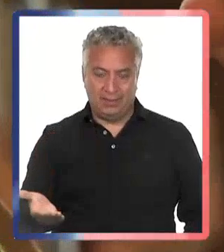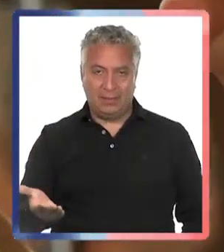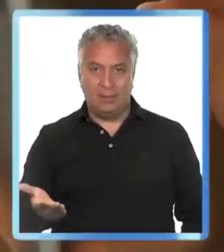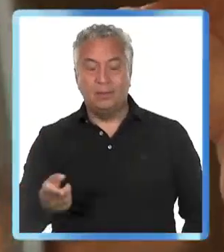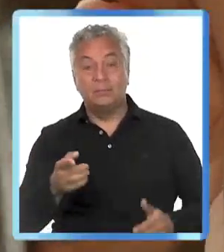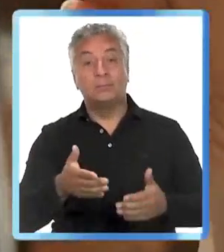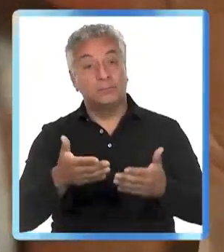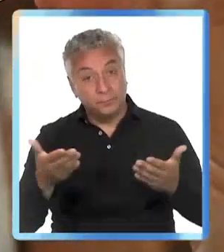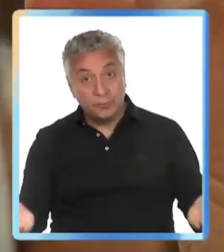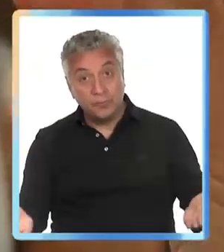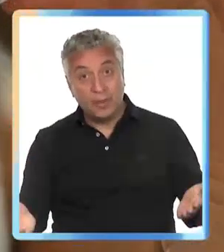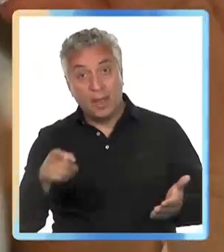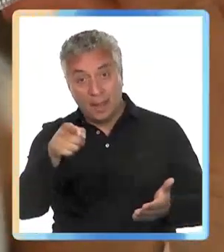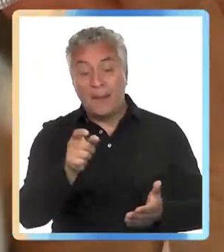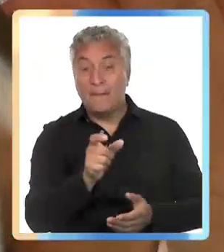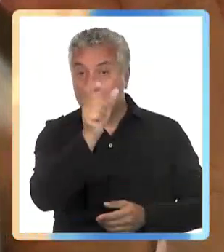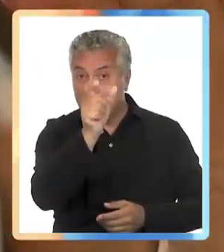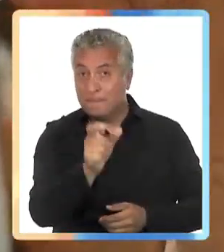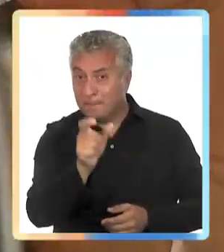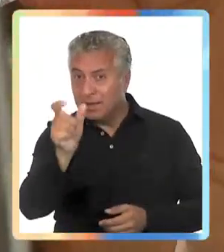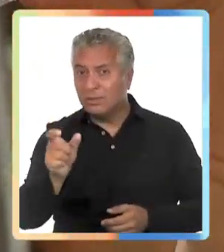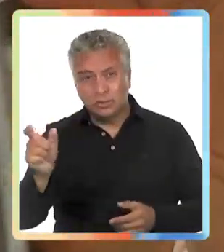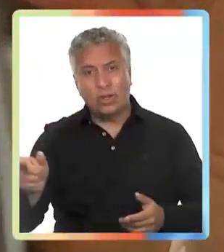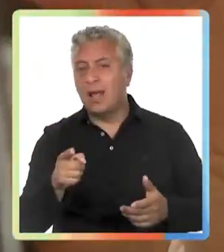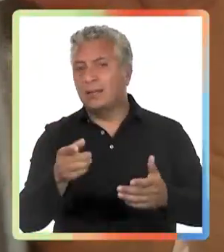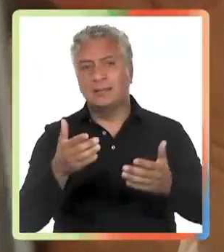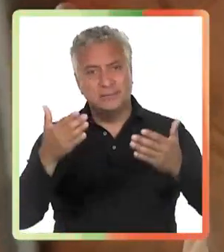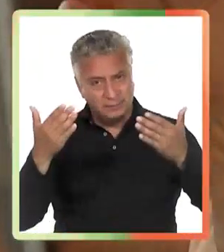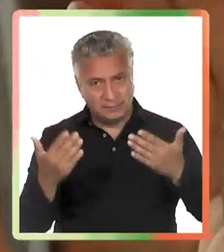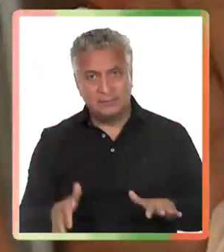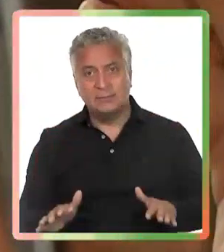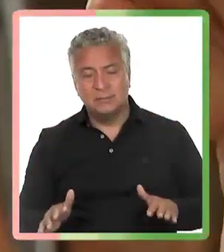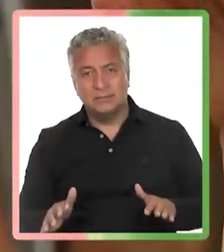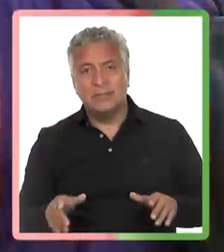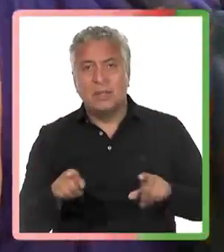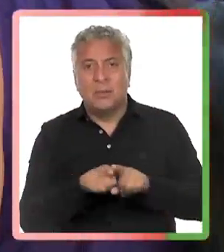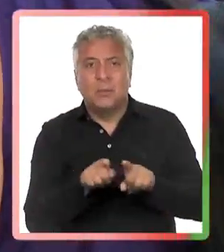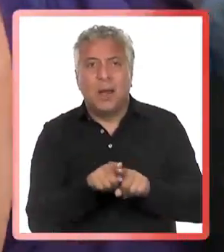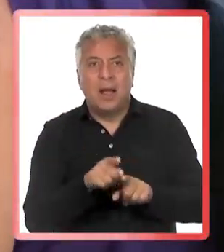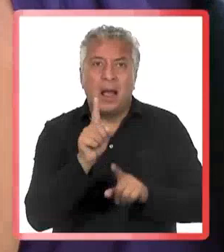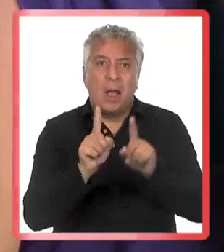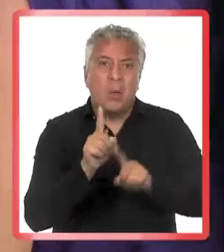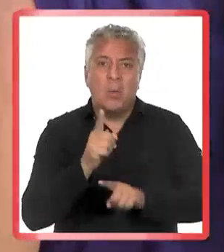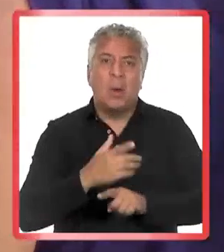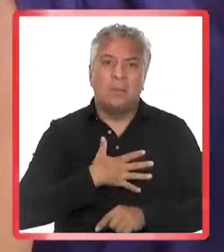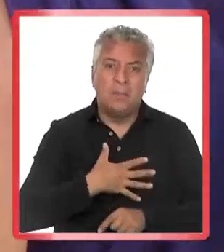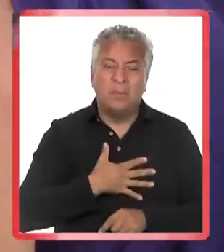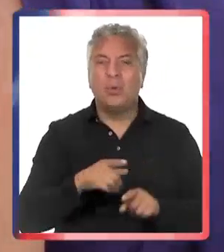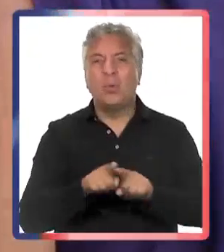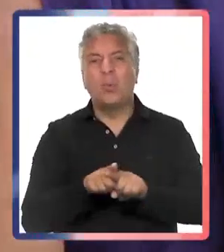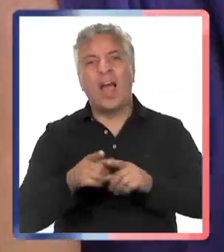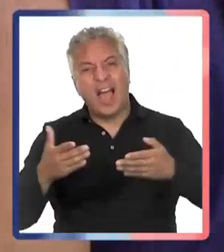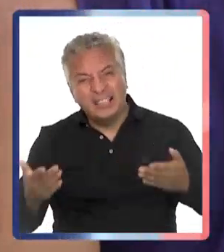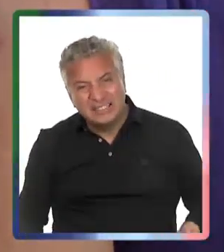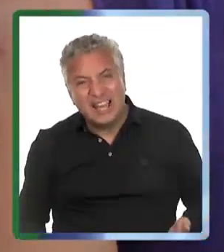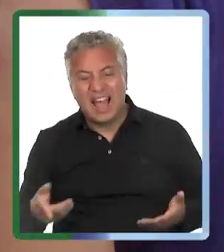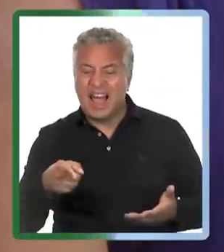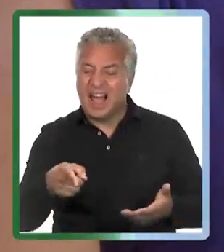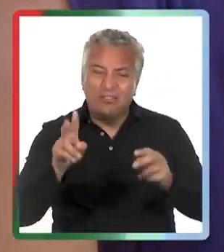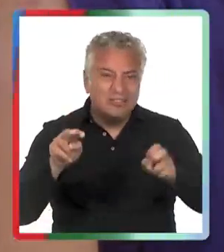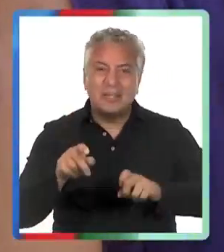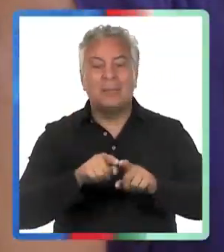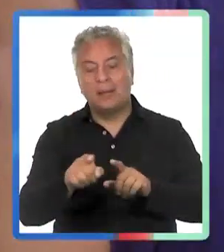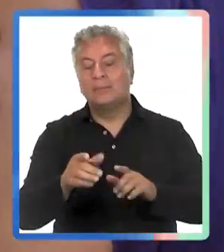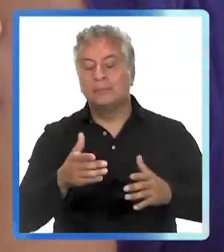relevantes. Claro, lo que pasa es que las personas, muchos ya le han ido perdiendo un poco el temor, algunos están un poco cansados de